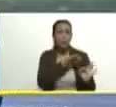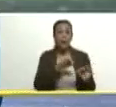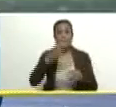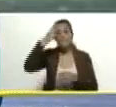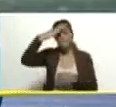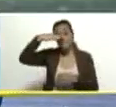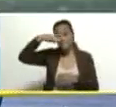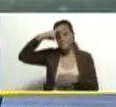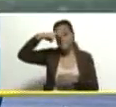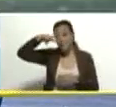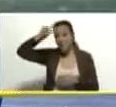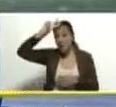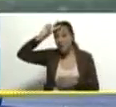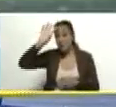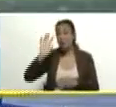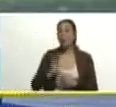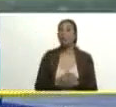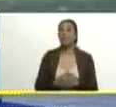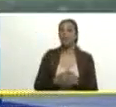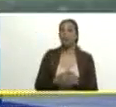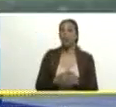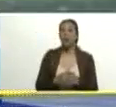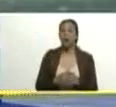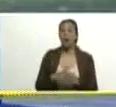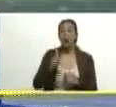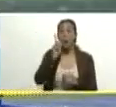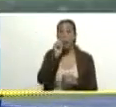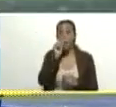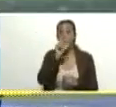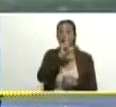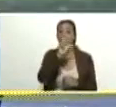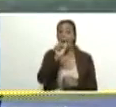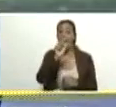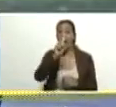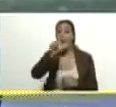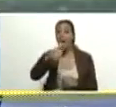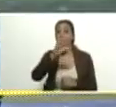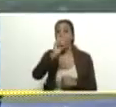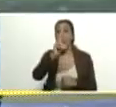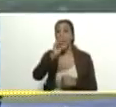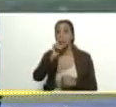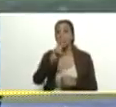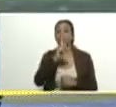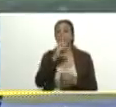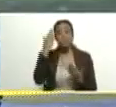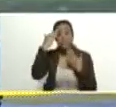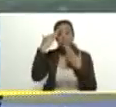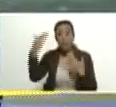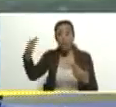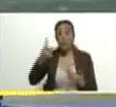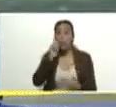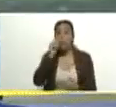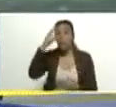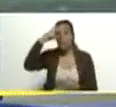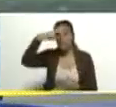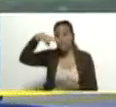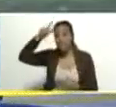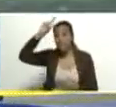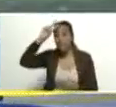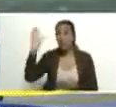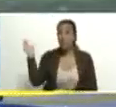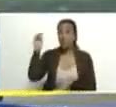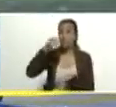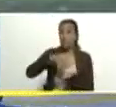México, un catador internacional, Alejandro Damián. Damián, mis saludos, pues. Damián viene